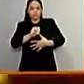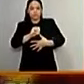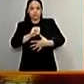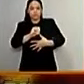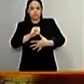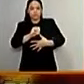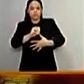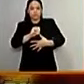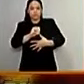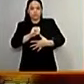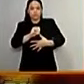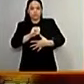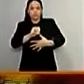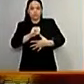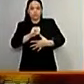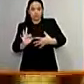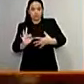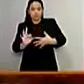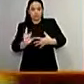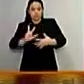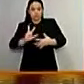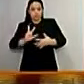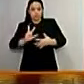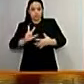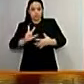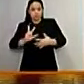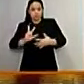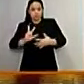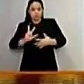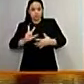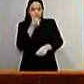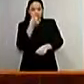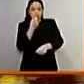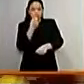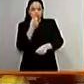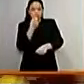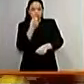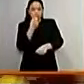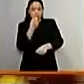es el 19. Pasemos a conocer el tercer número afortunado.